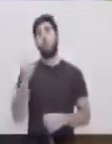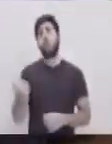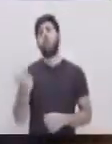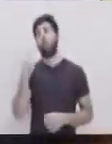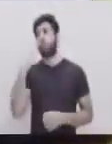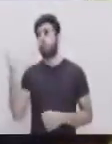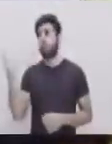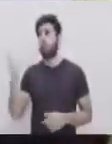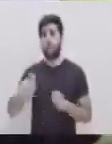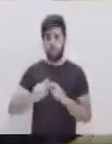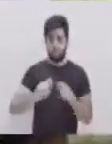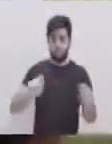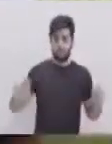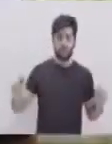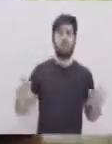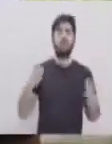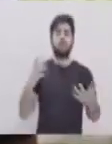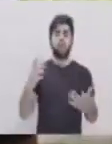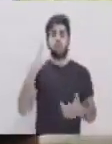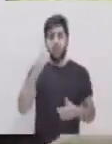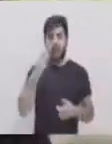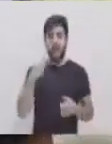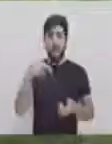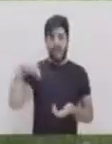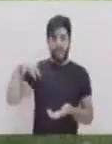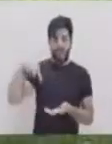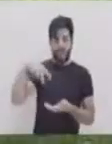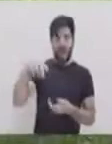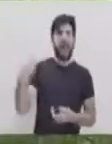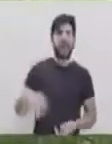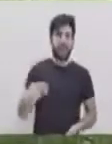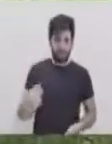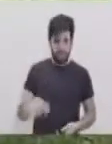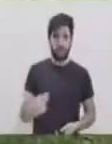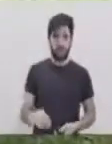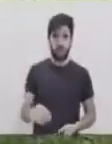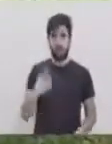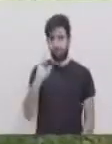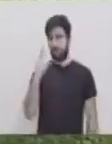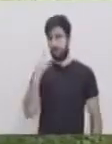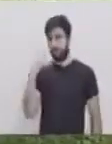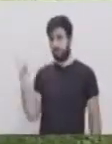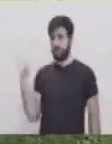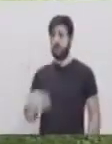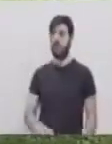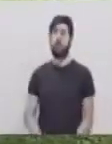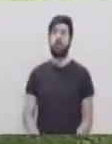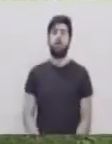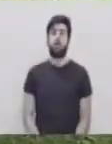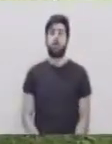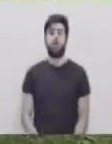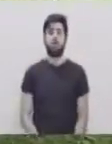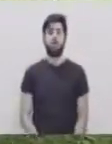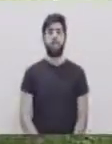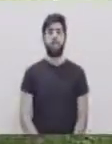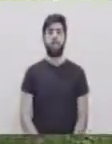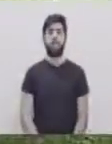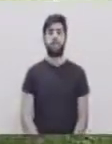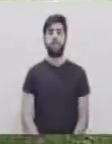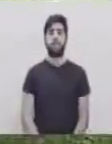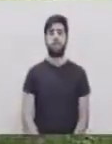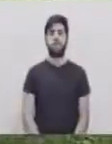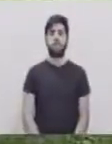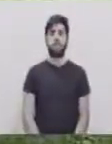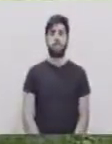Ahora vamos a utilizar nuestra cuerda para ir caminando velozmente. Trata de no salirte de tu cuerda. Vamos al inicio.